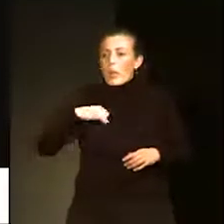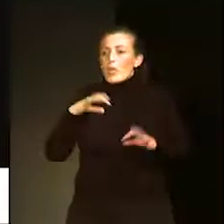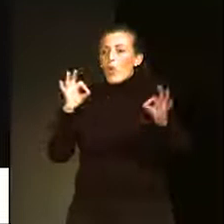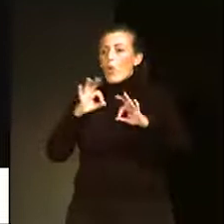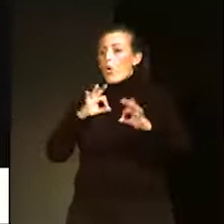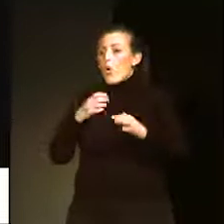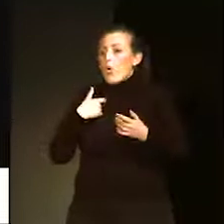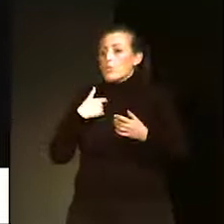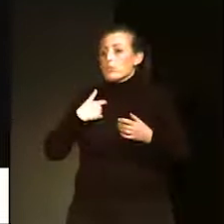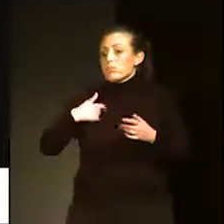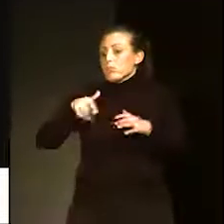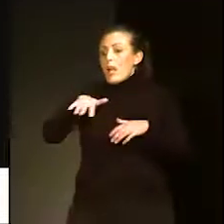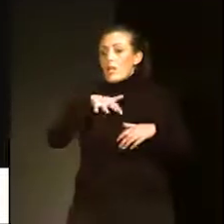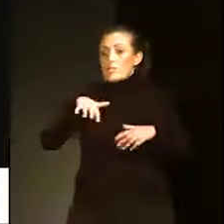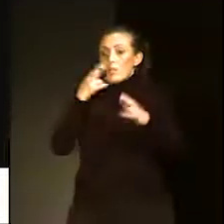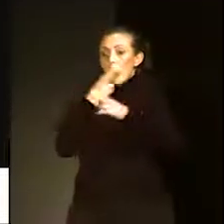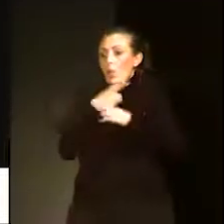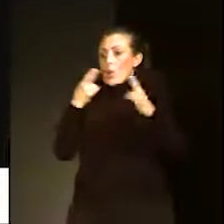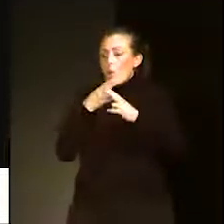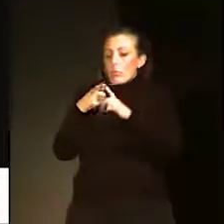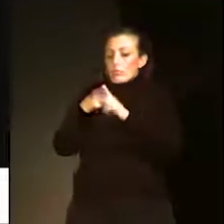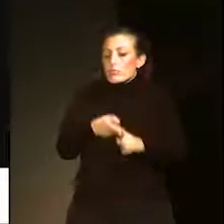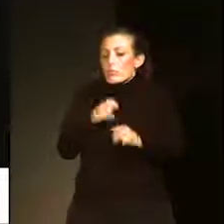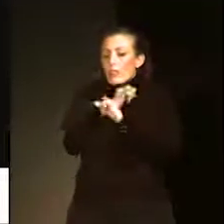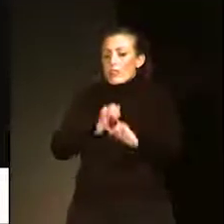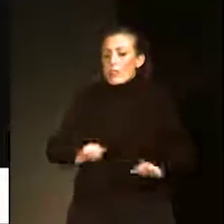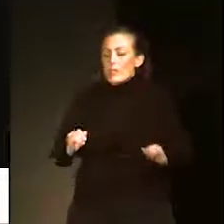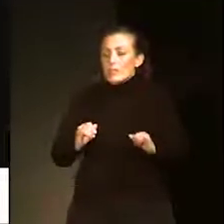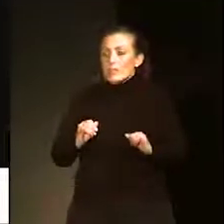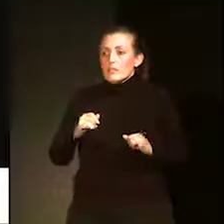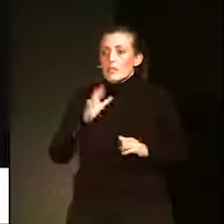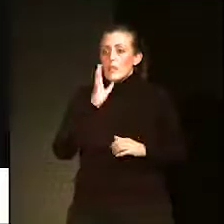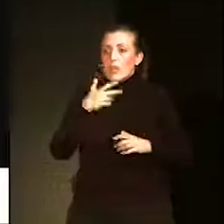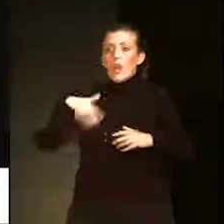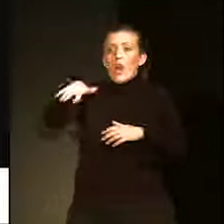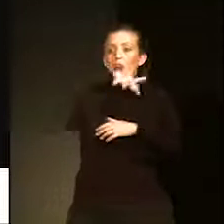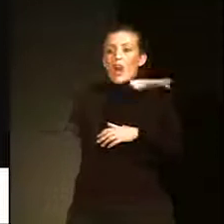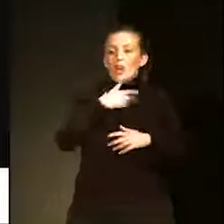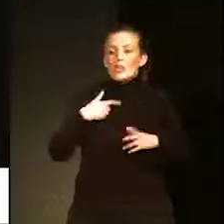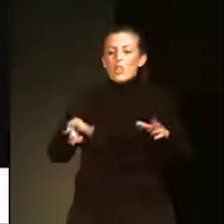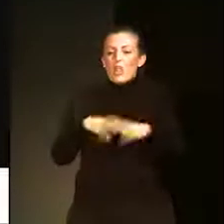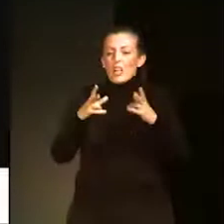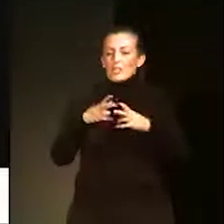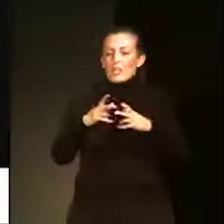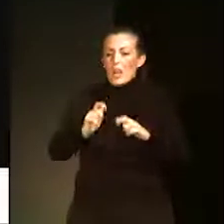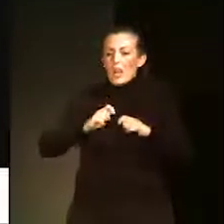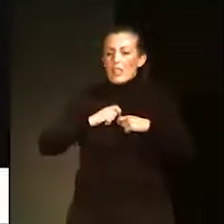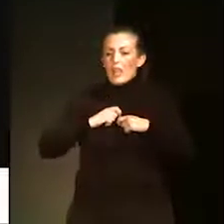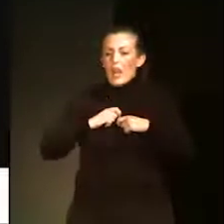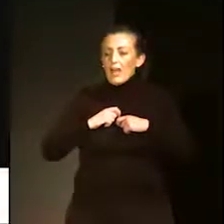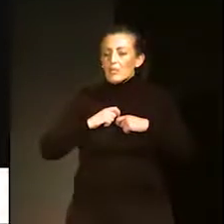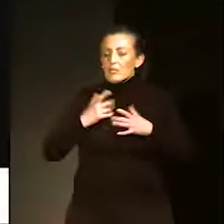y también desde nuestro espacio público. Y ningún ámbito de nuestra sociedad podría permitirse la